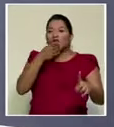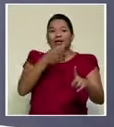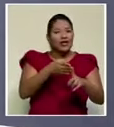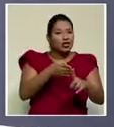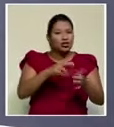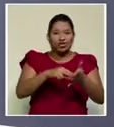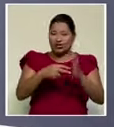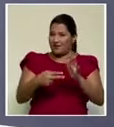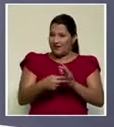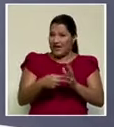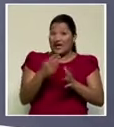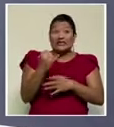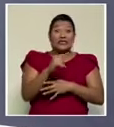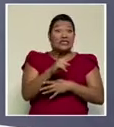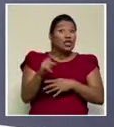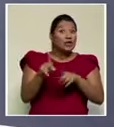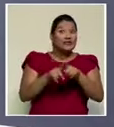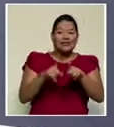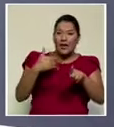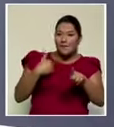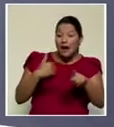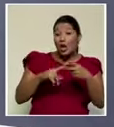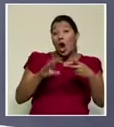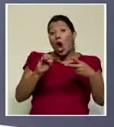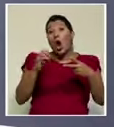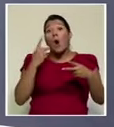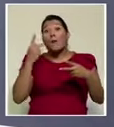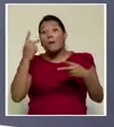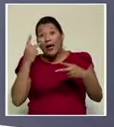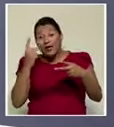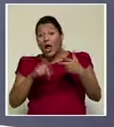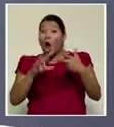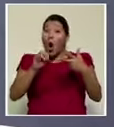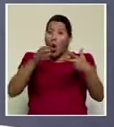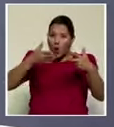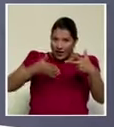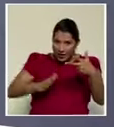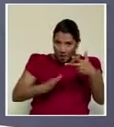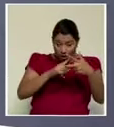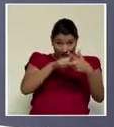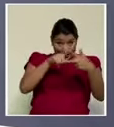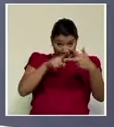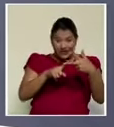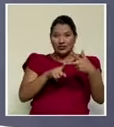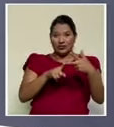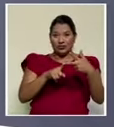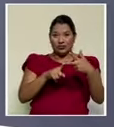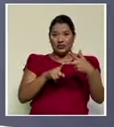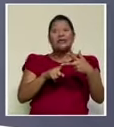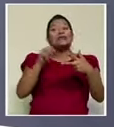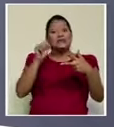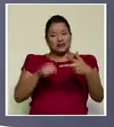una cuñada. Esa era una posibilidad. La otra era presentar la